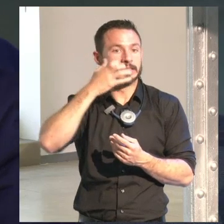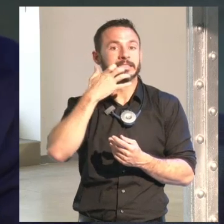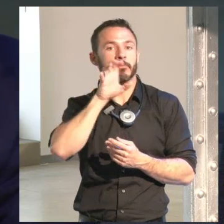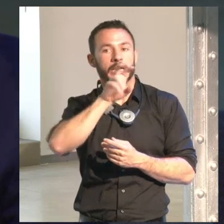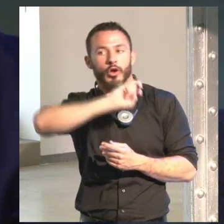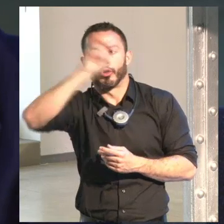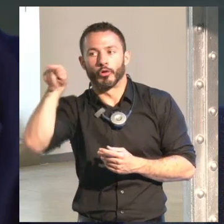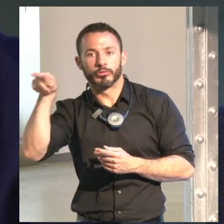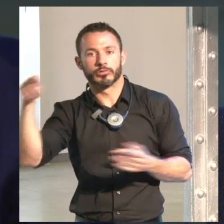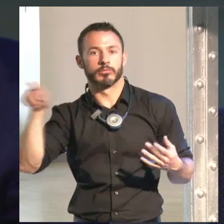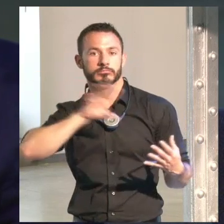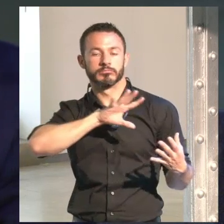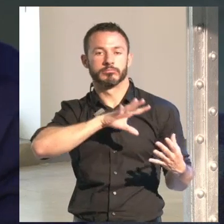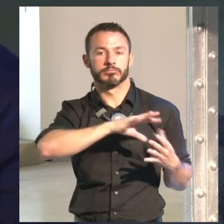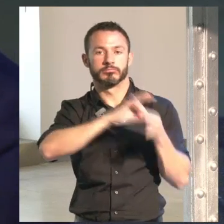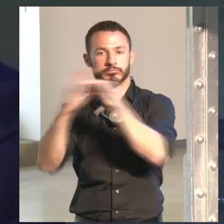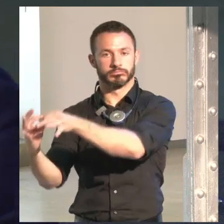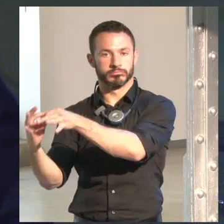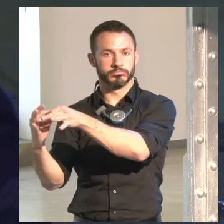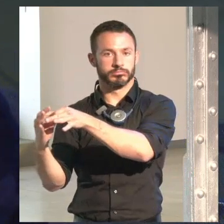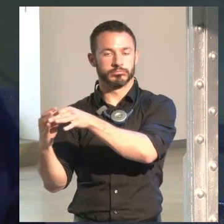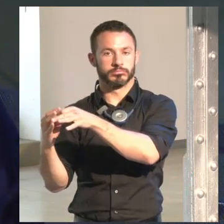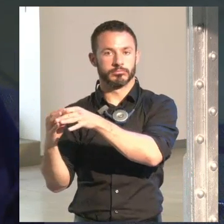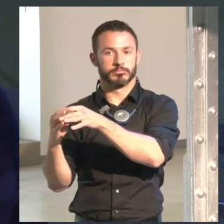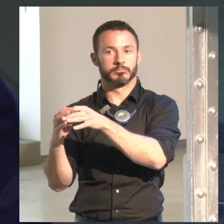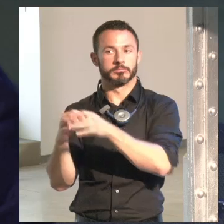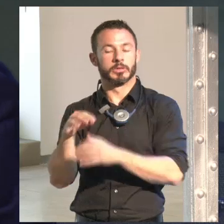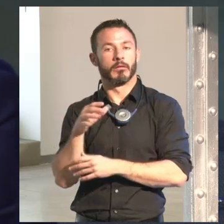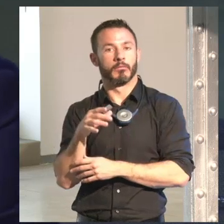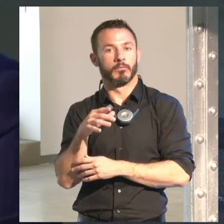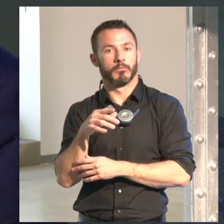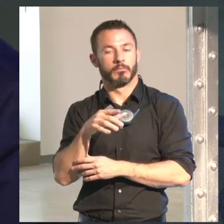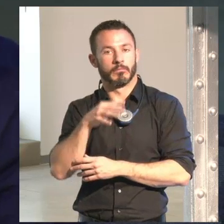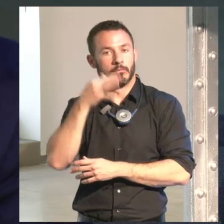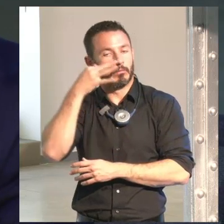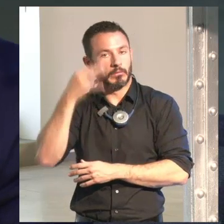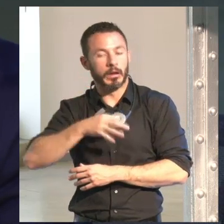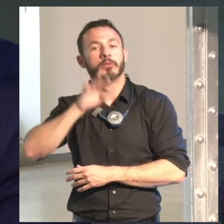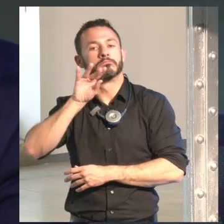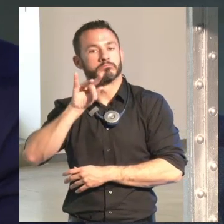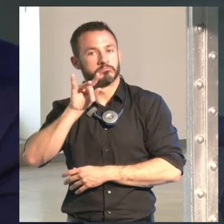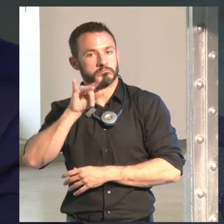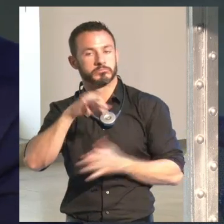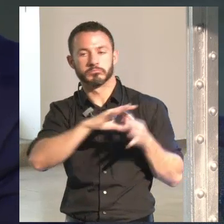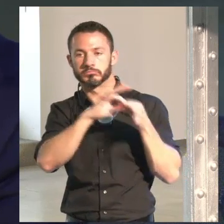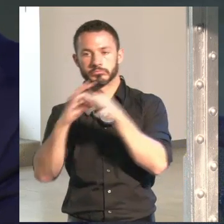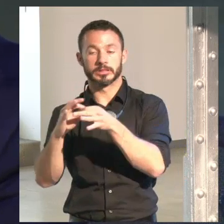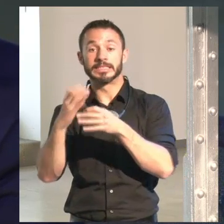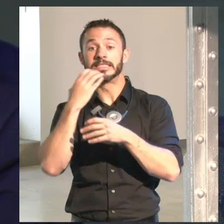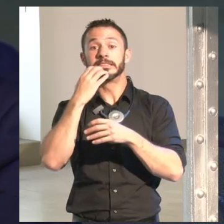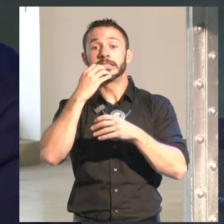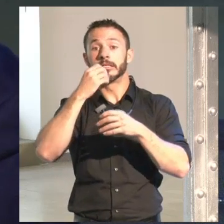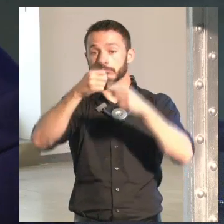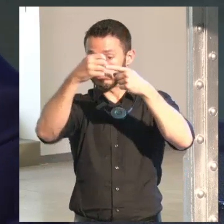tenían correlación en esos territorios, ¿no? Y nos encontramos con que sí. Y nos encontramos además con que, haciendo un ranking de